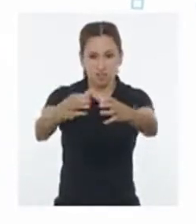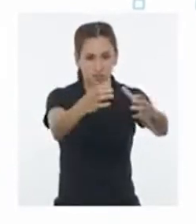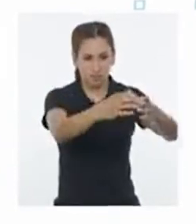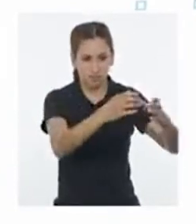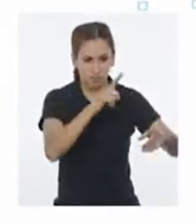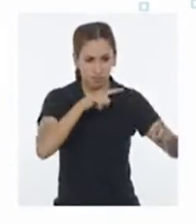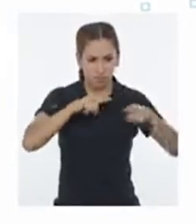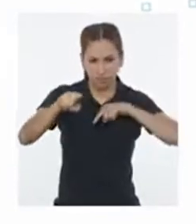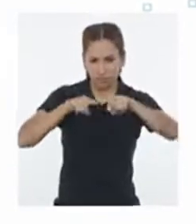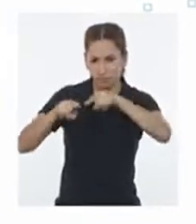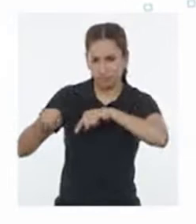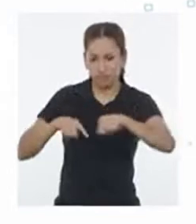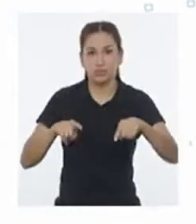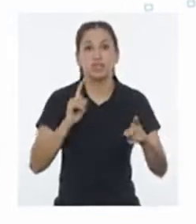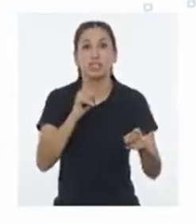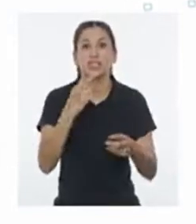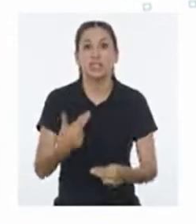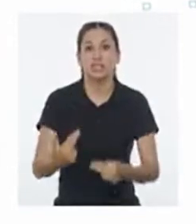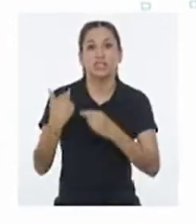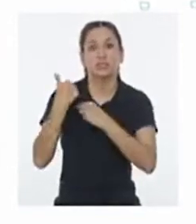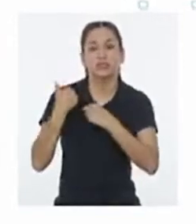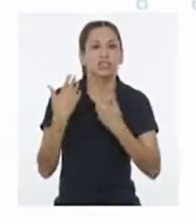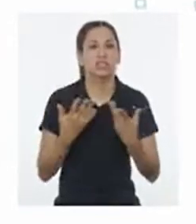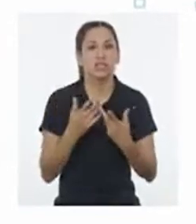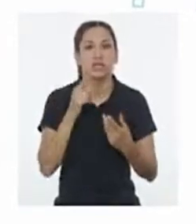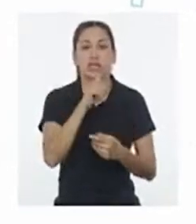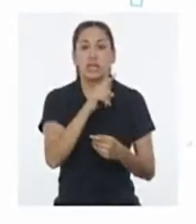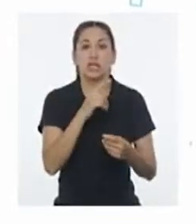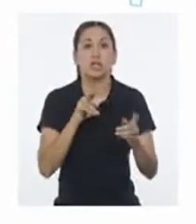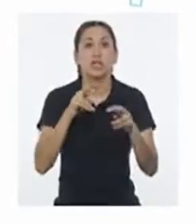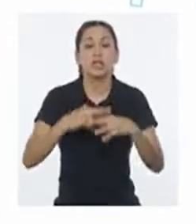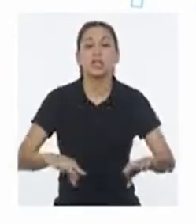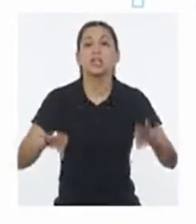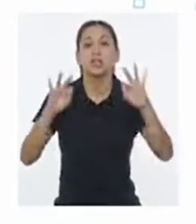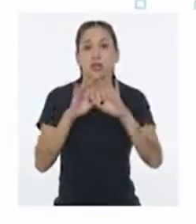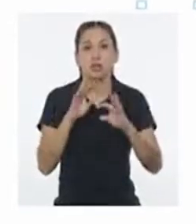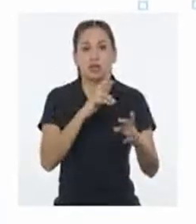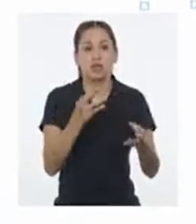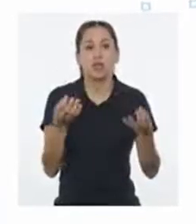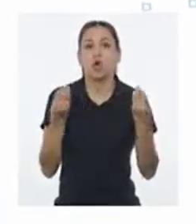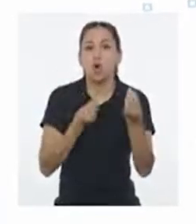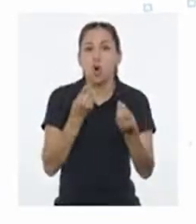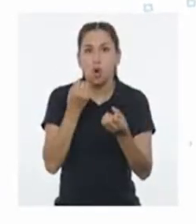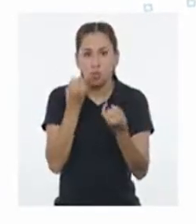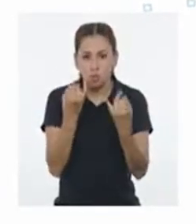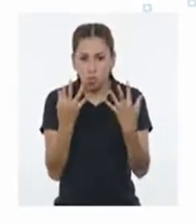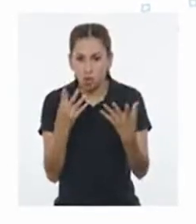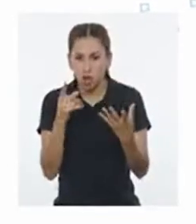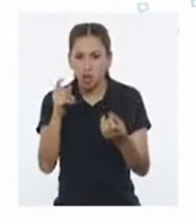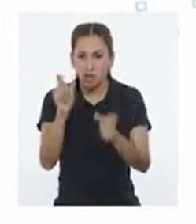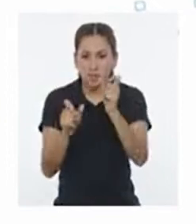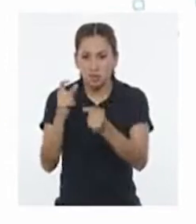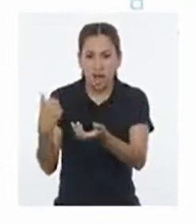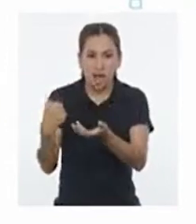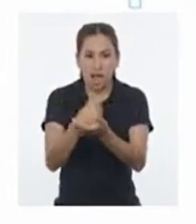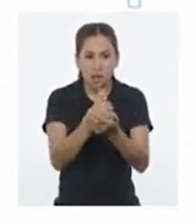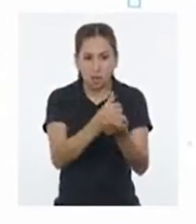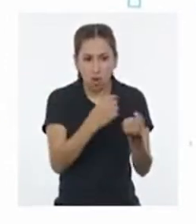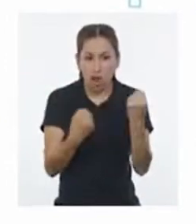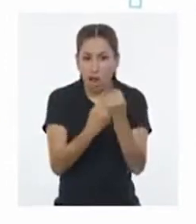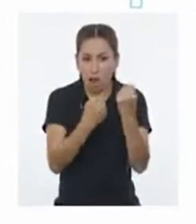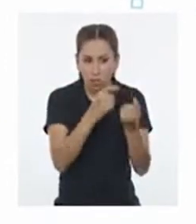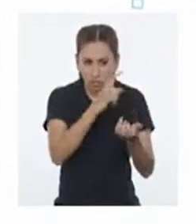sus funciones más importantes se contaba la regulación de los intercambios de energía